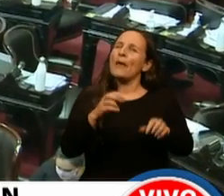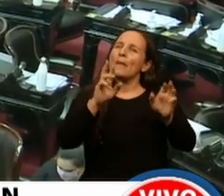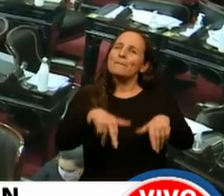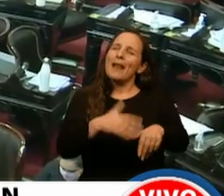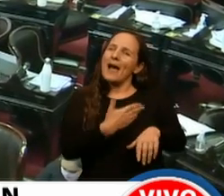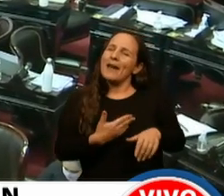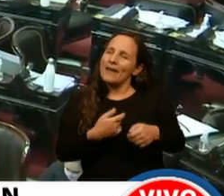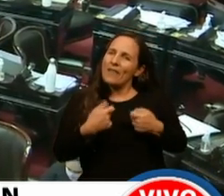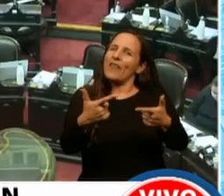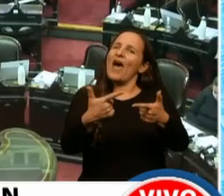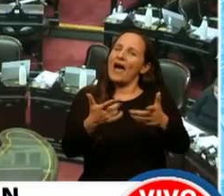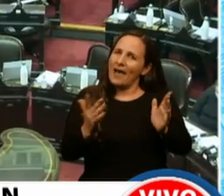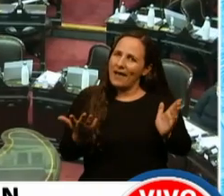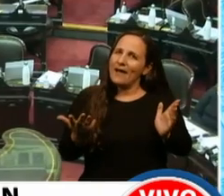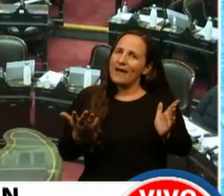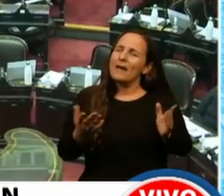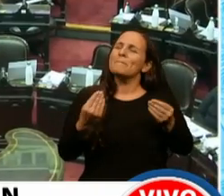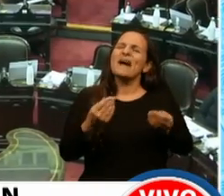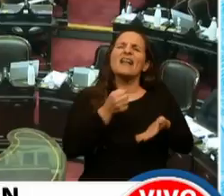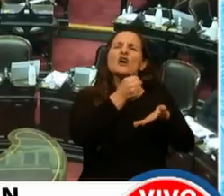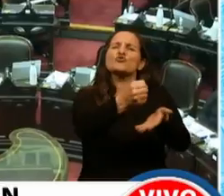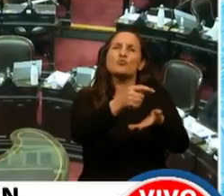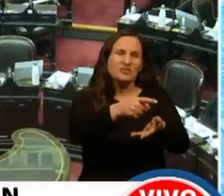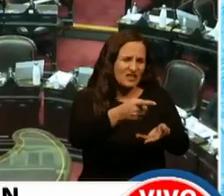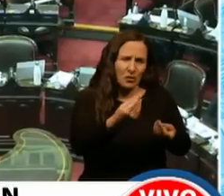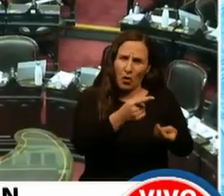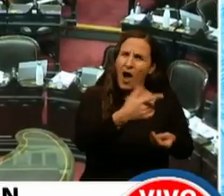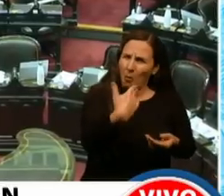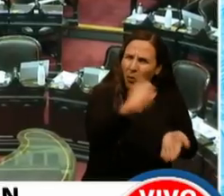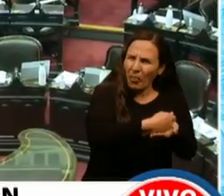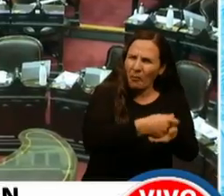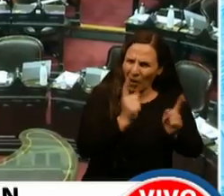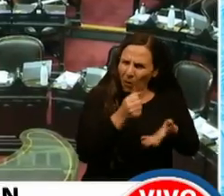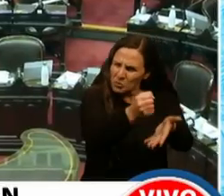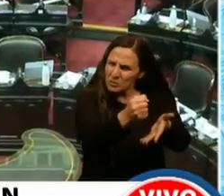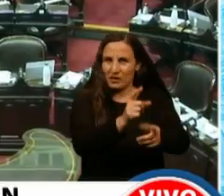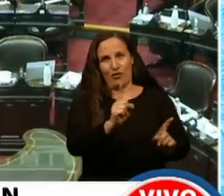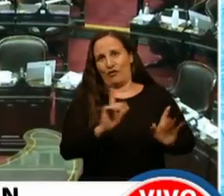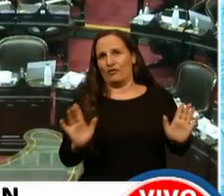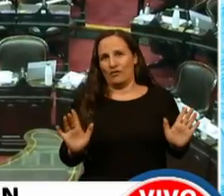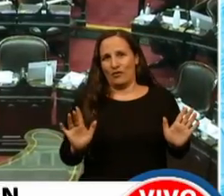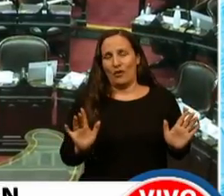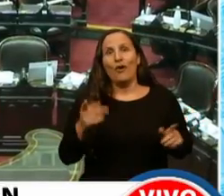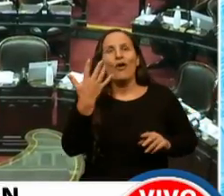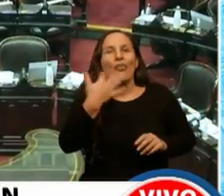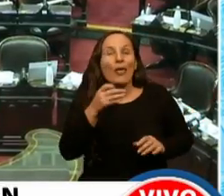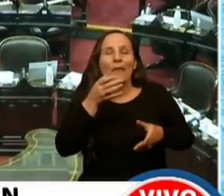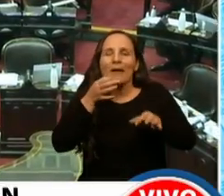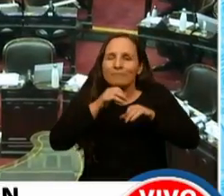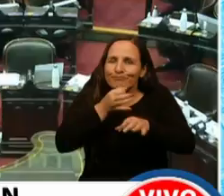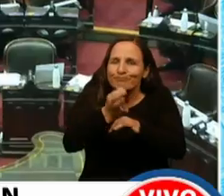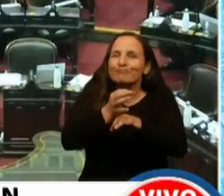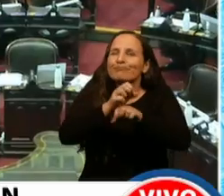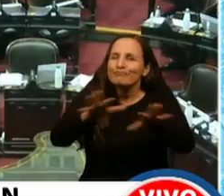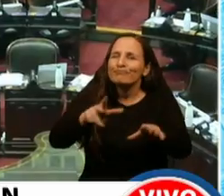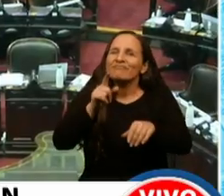certeras evitando así subsidiada quien tiene la capacidad de pago promoviendo el uso racional de la